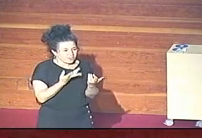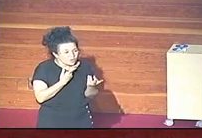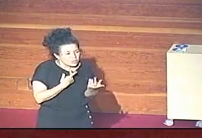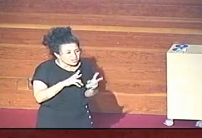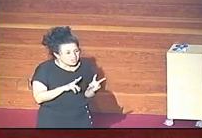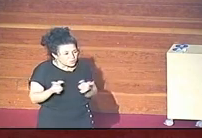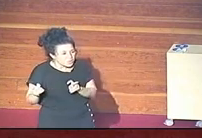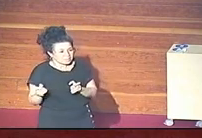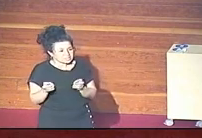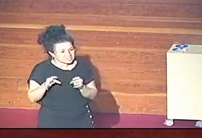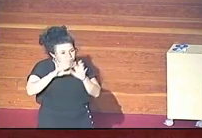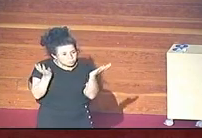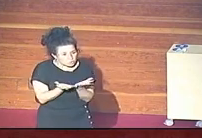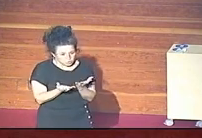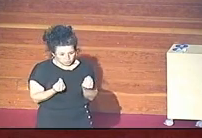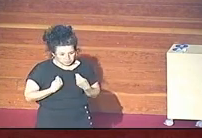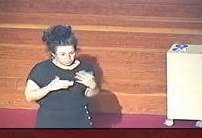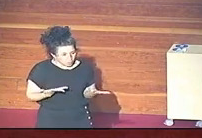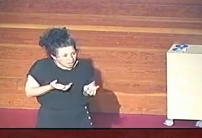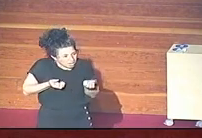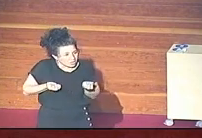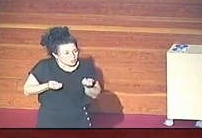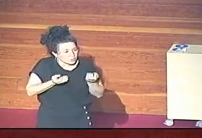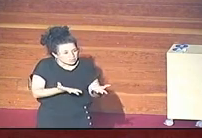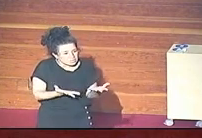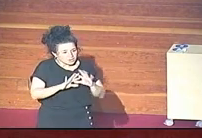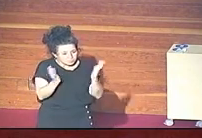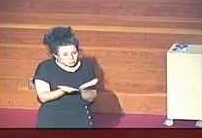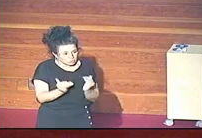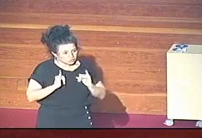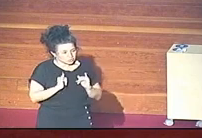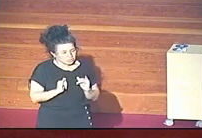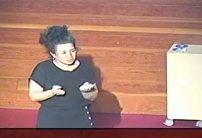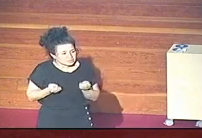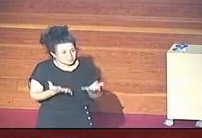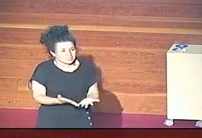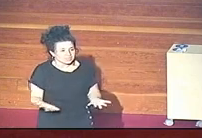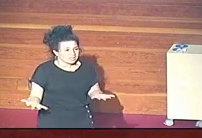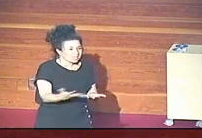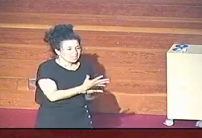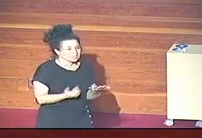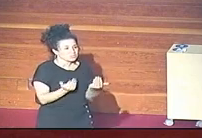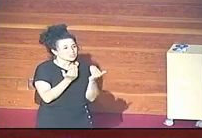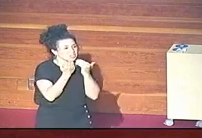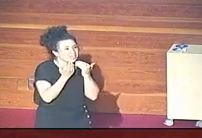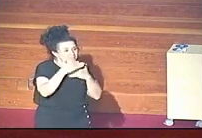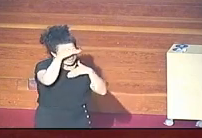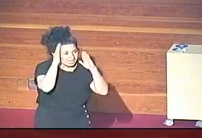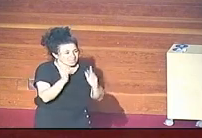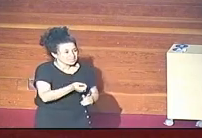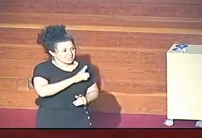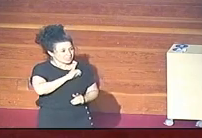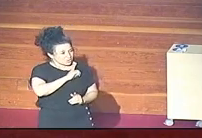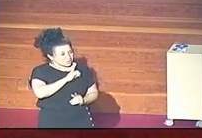mundo en el que vivimos y en él en que disfrutamos muchísimas gracias por su atención y